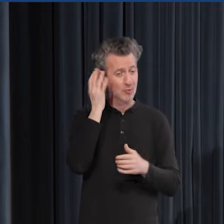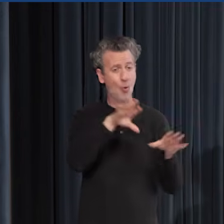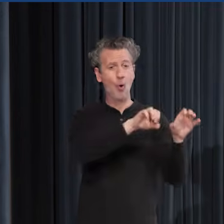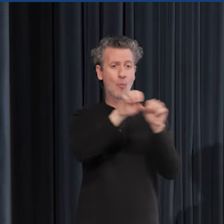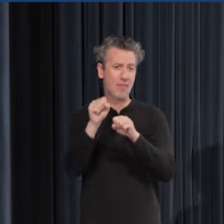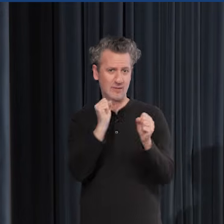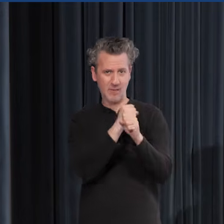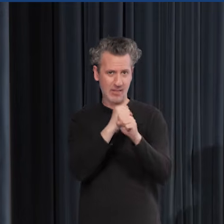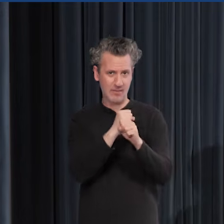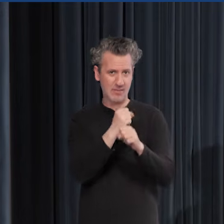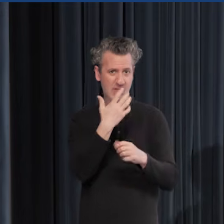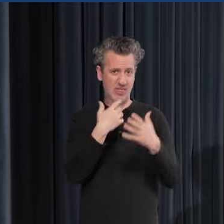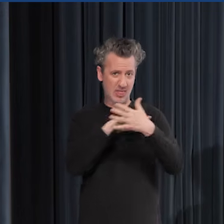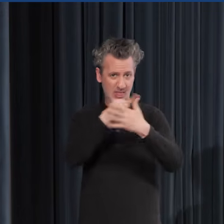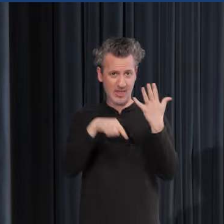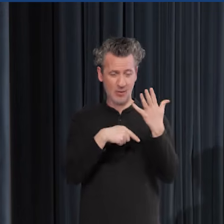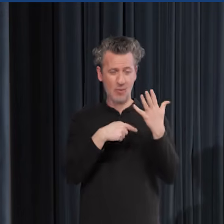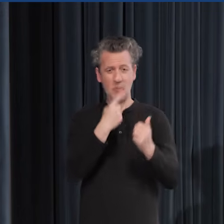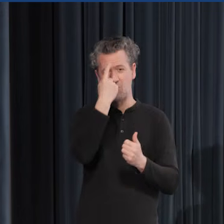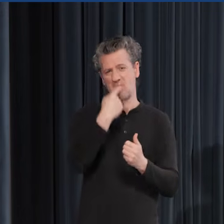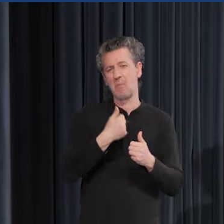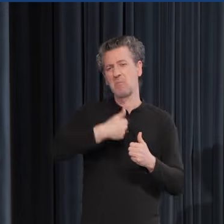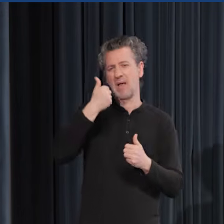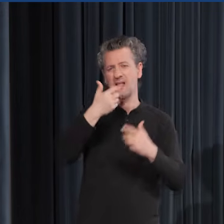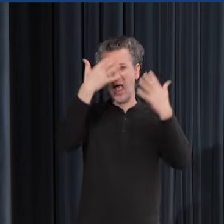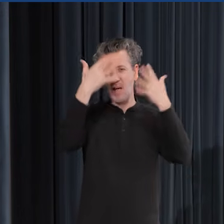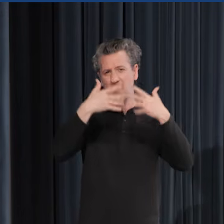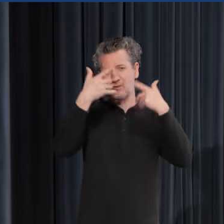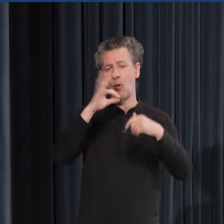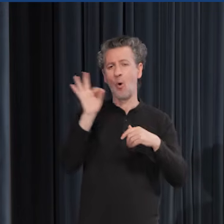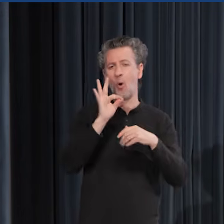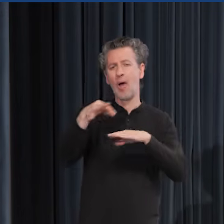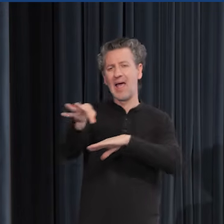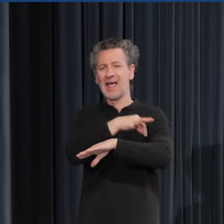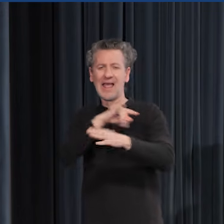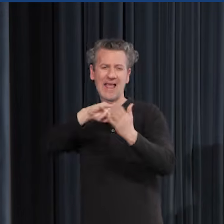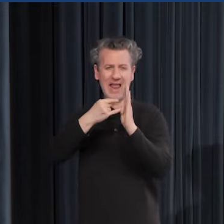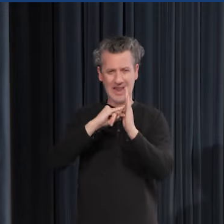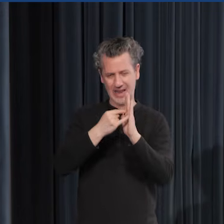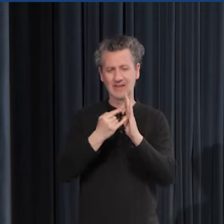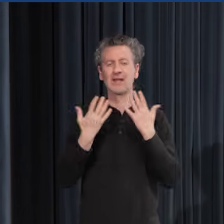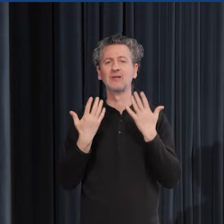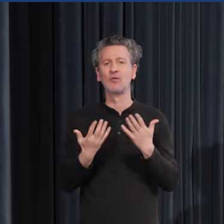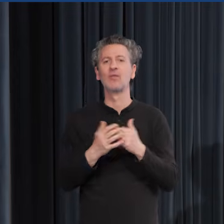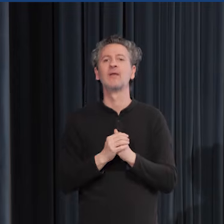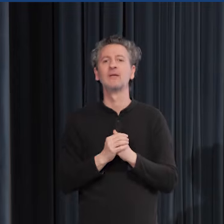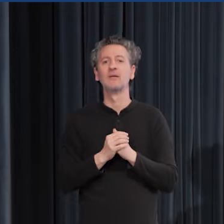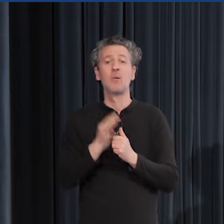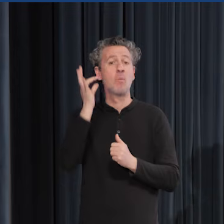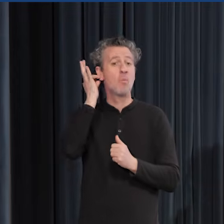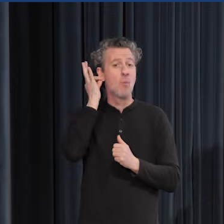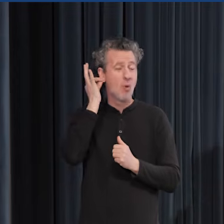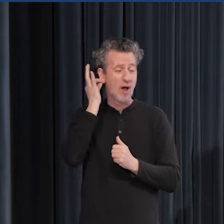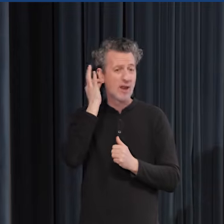ocupaciones, que son en la mayoría de perfil administrativo, salvo las ingenieras. Por lo tanto, hay pocas mujeres